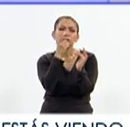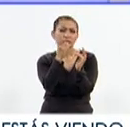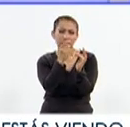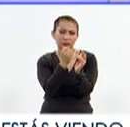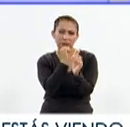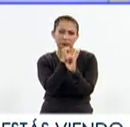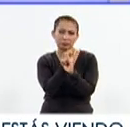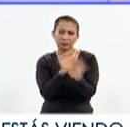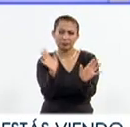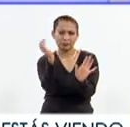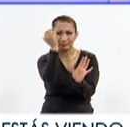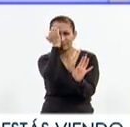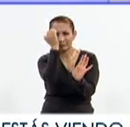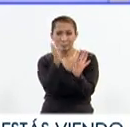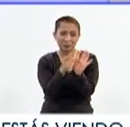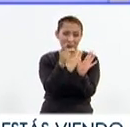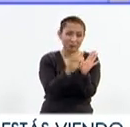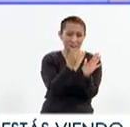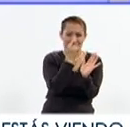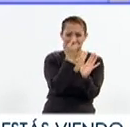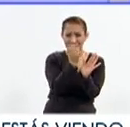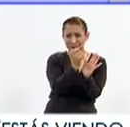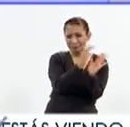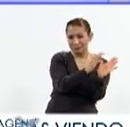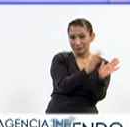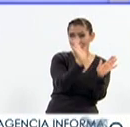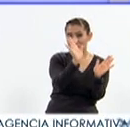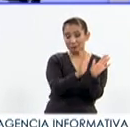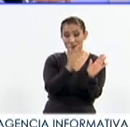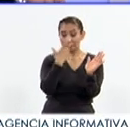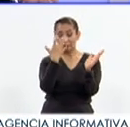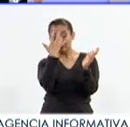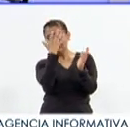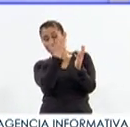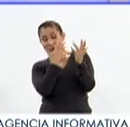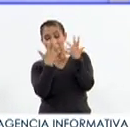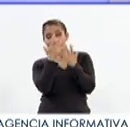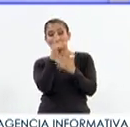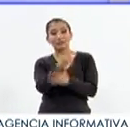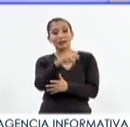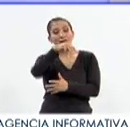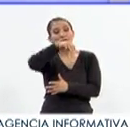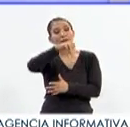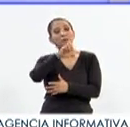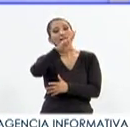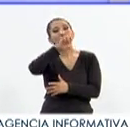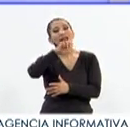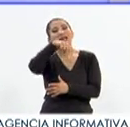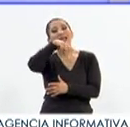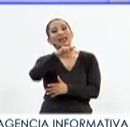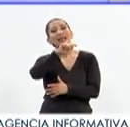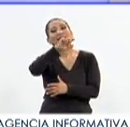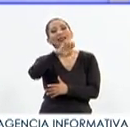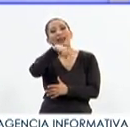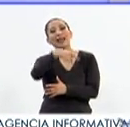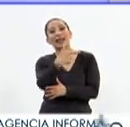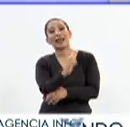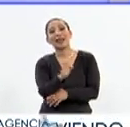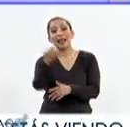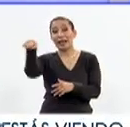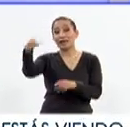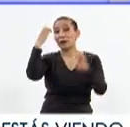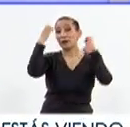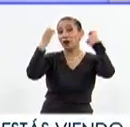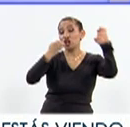muy popular, muy rara por un lado, parece un alebrije verbal, se llama merequetengue. Se trata de la primera exposición del